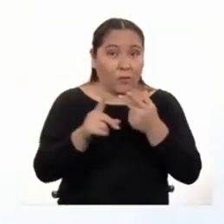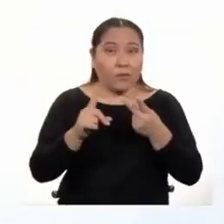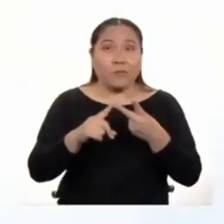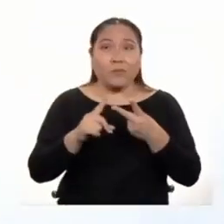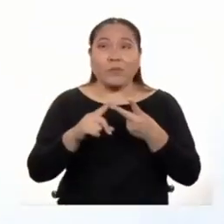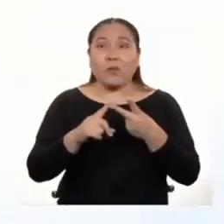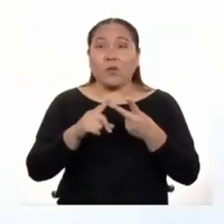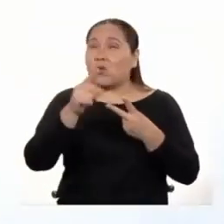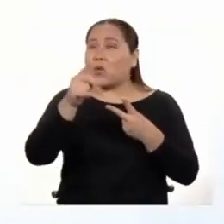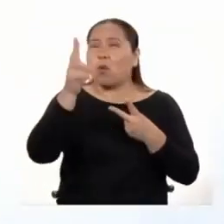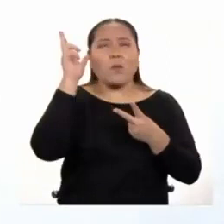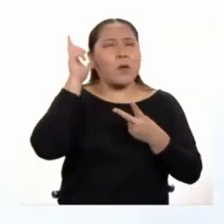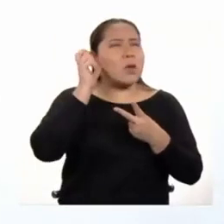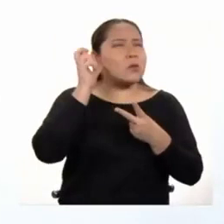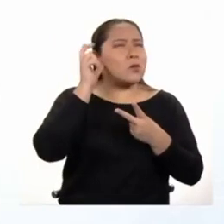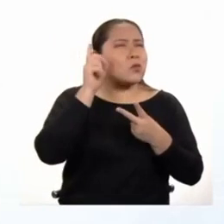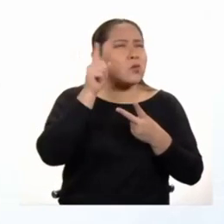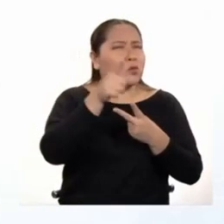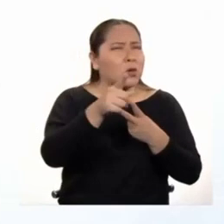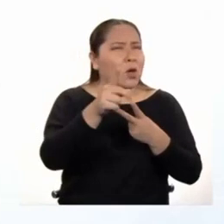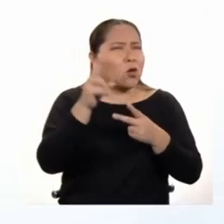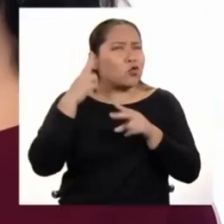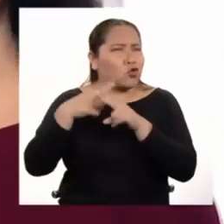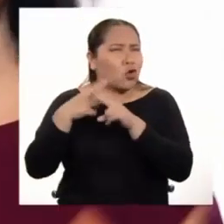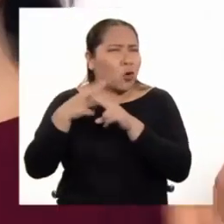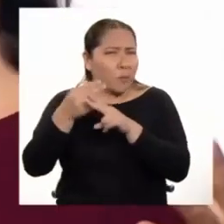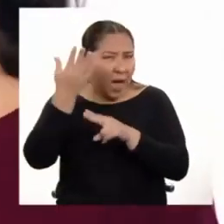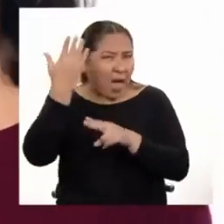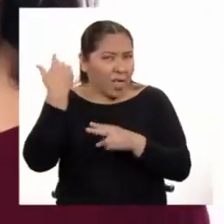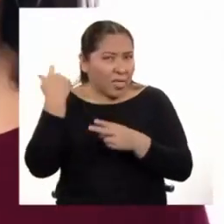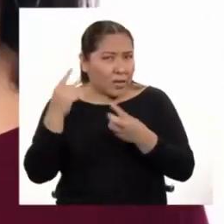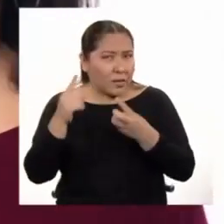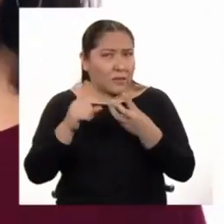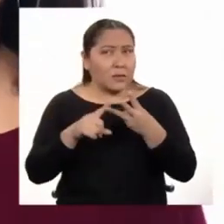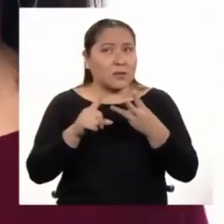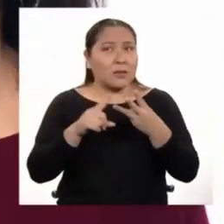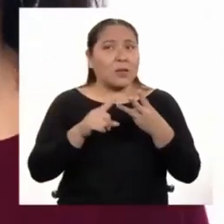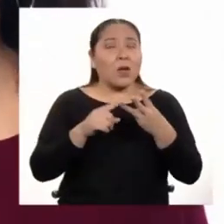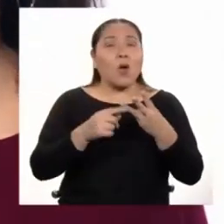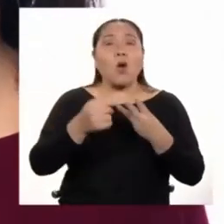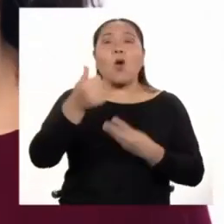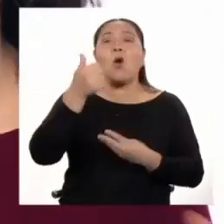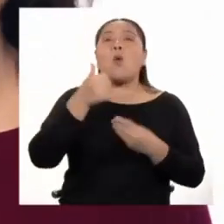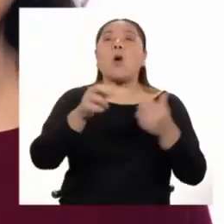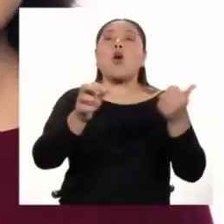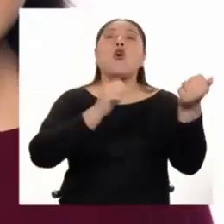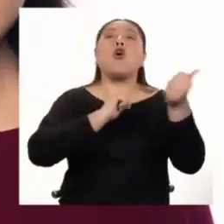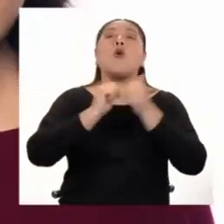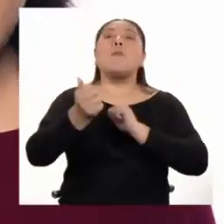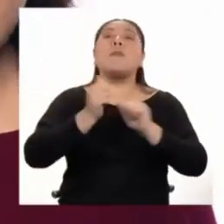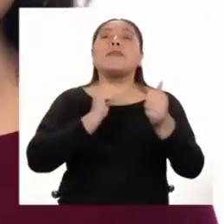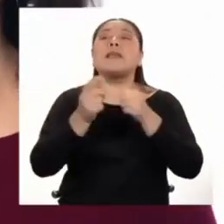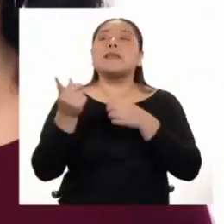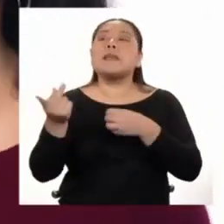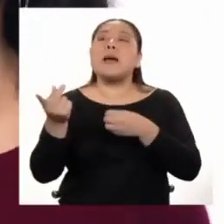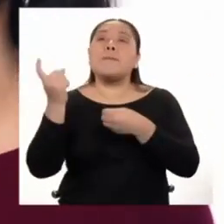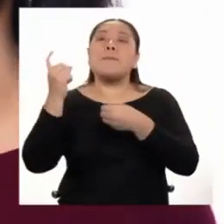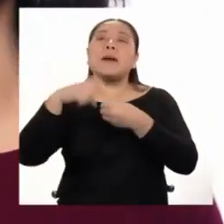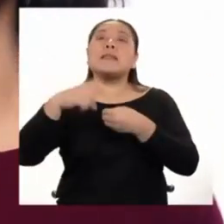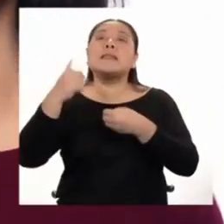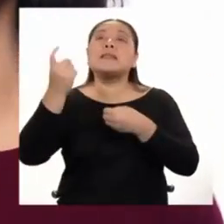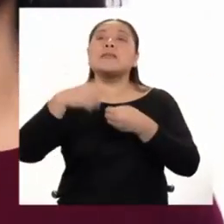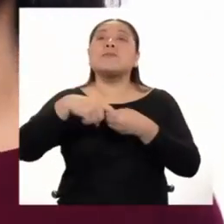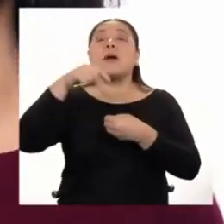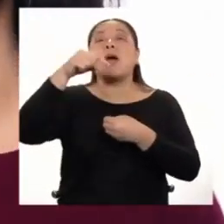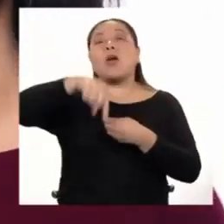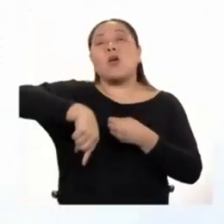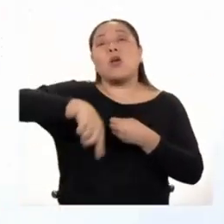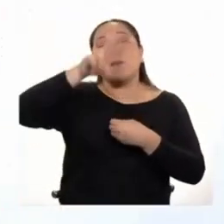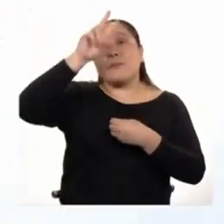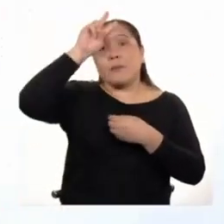¿Habían escuchado de ellos antes? ¿En qué campeonatos ha participado nuestro país?